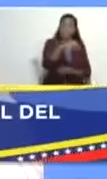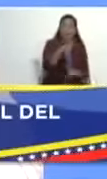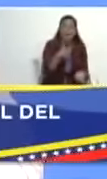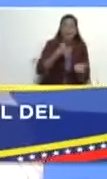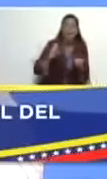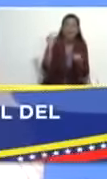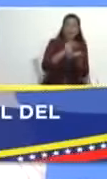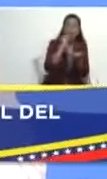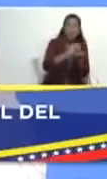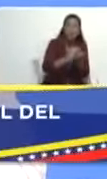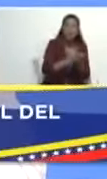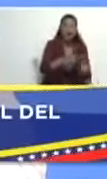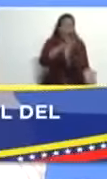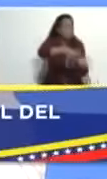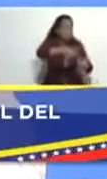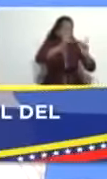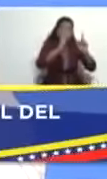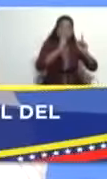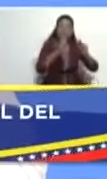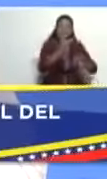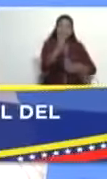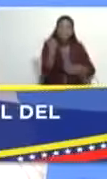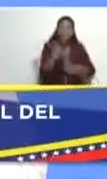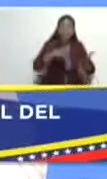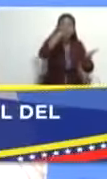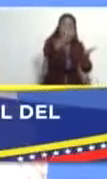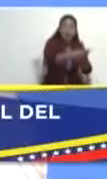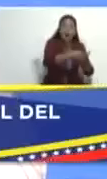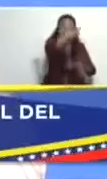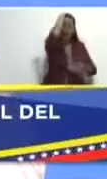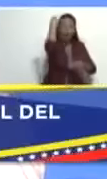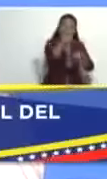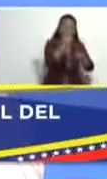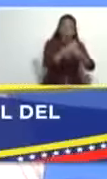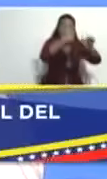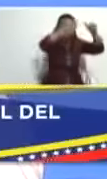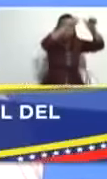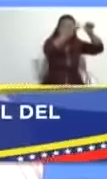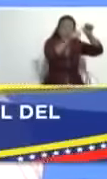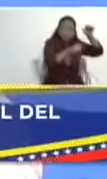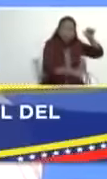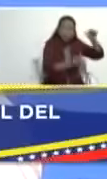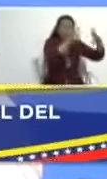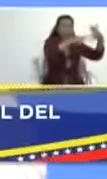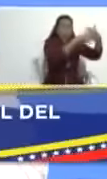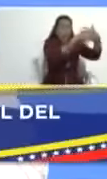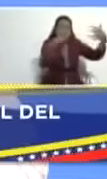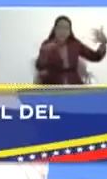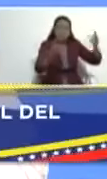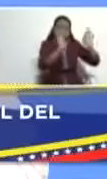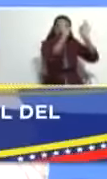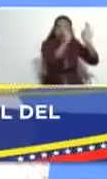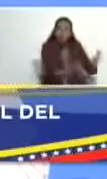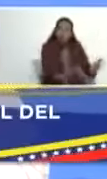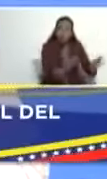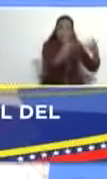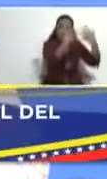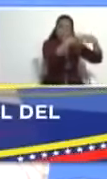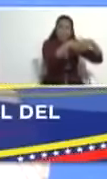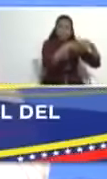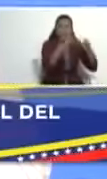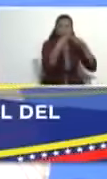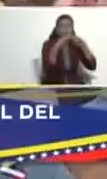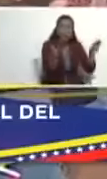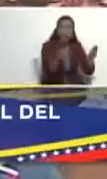ingreso, están autorizados a mejorar ampliamente todas las tablas de ingreso de los trabajadores de las empresas